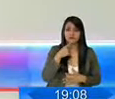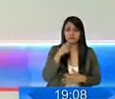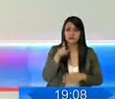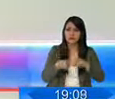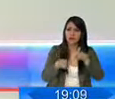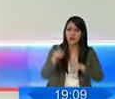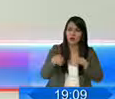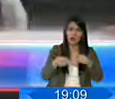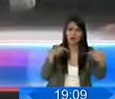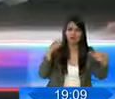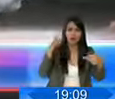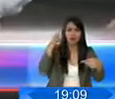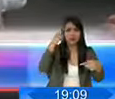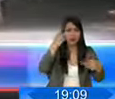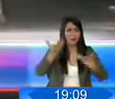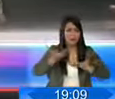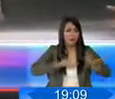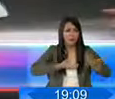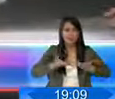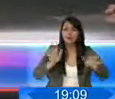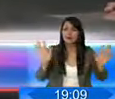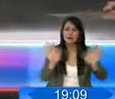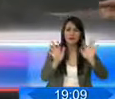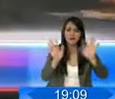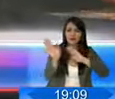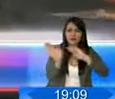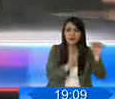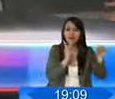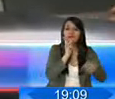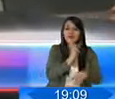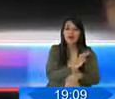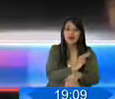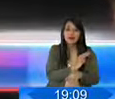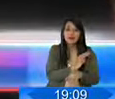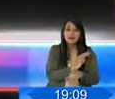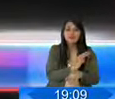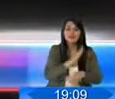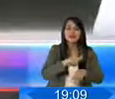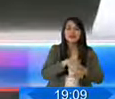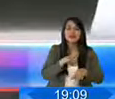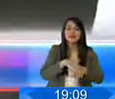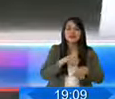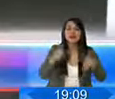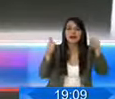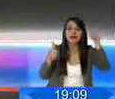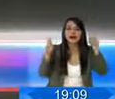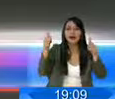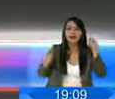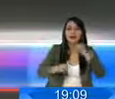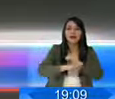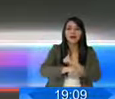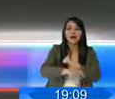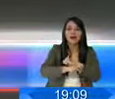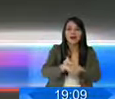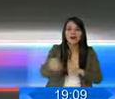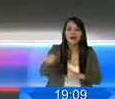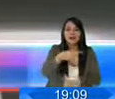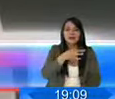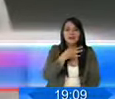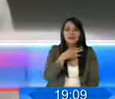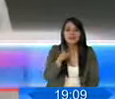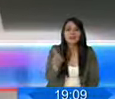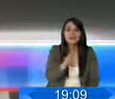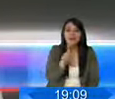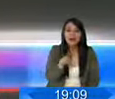de sectores de oposición y de afiliados por este tema. Asegura que todo se debe a la campaña electoral. Que no les metan miedo, porque